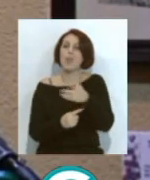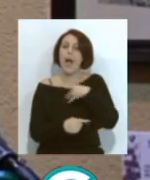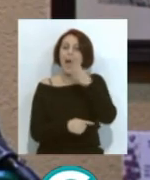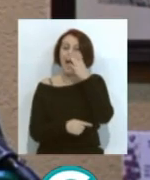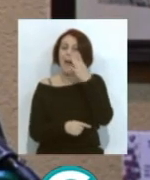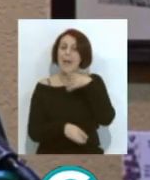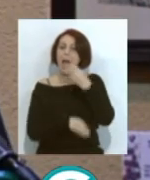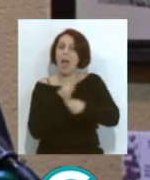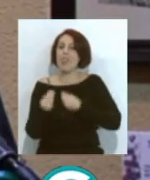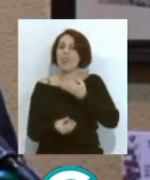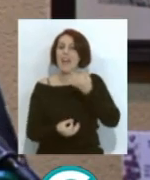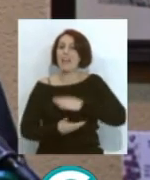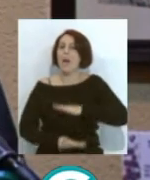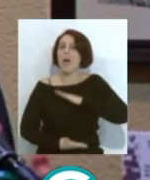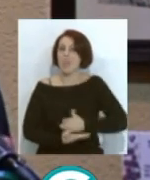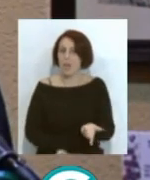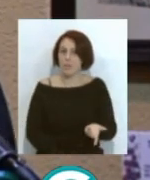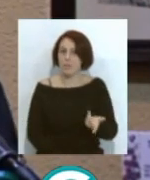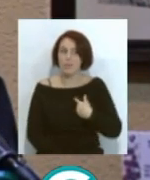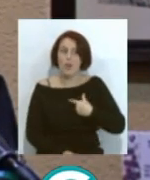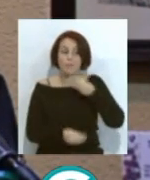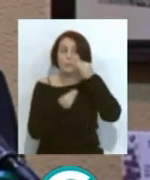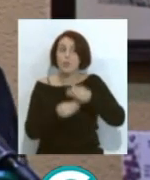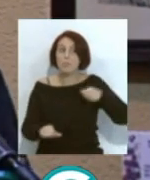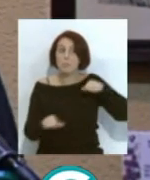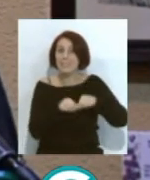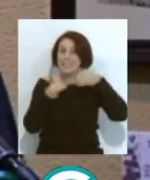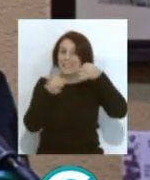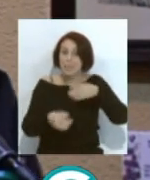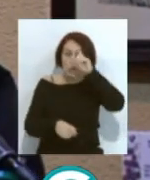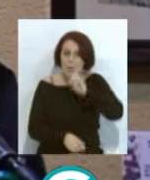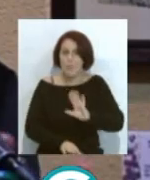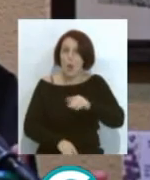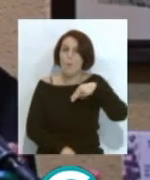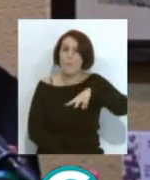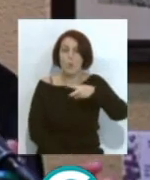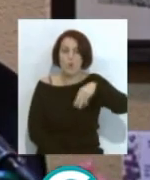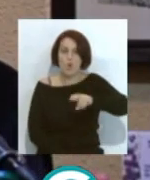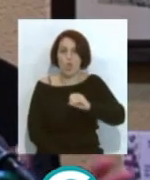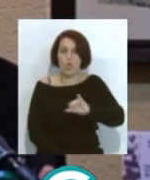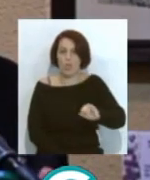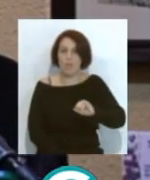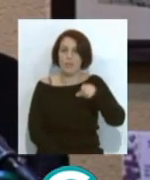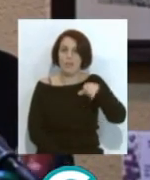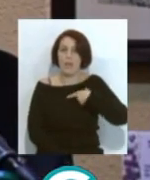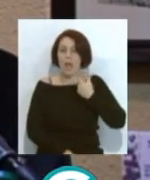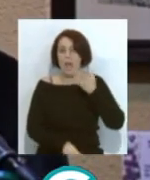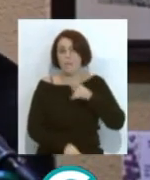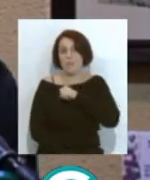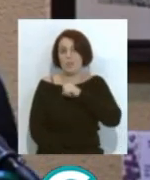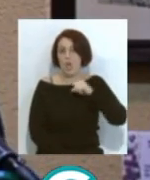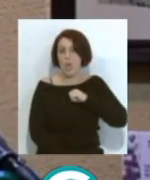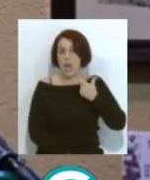carnaval. No conozco exactamente la historia, pero si no me equivoco mucho, Juan Muñoz hace una serie de dibujos personales, lo va